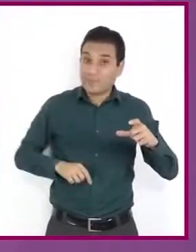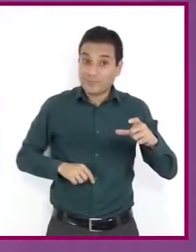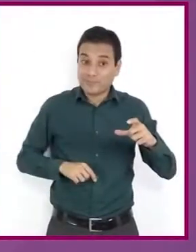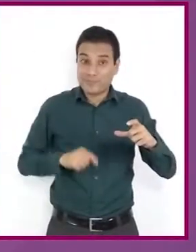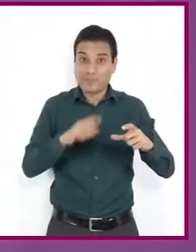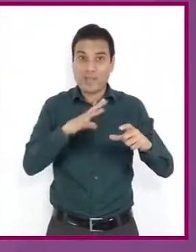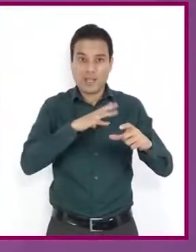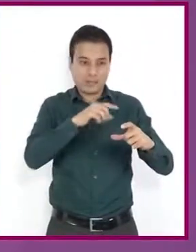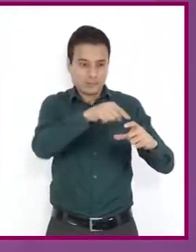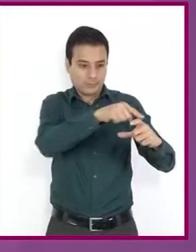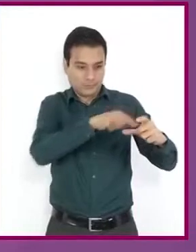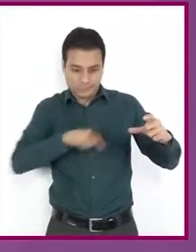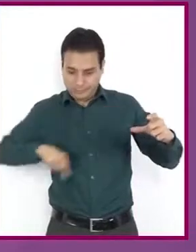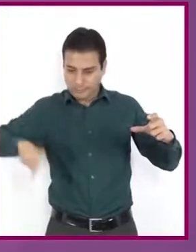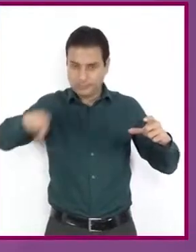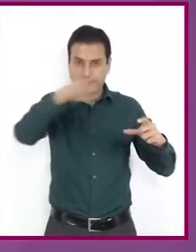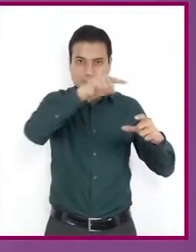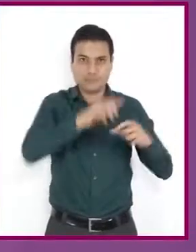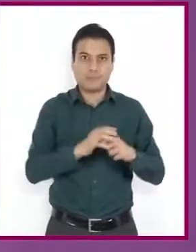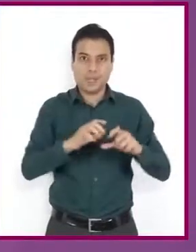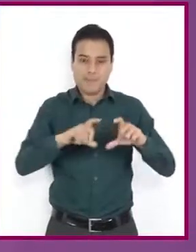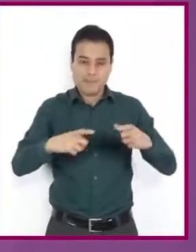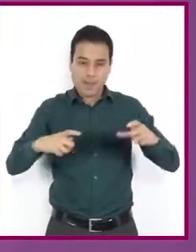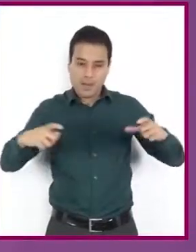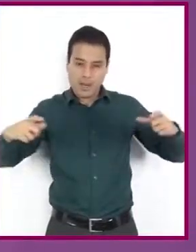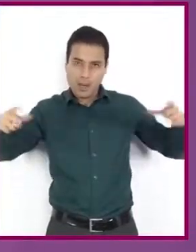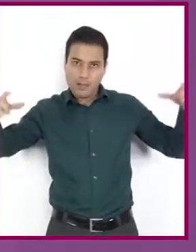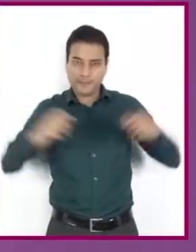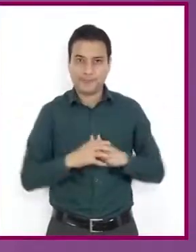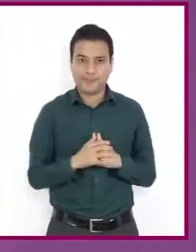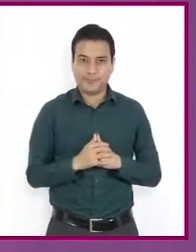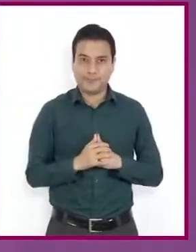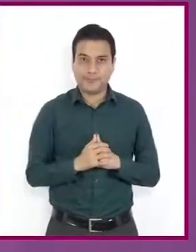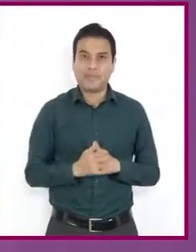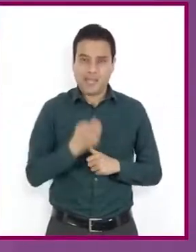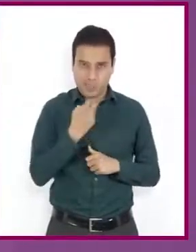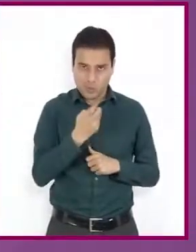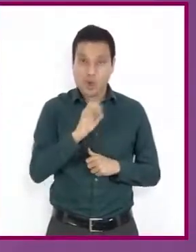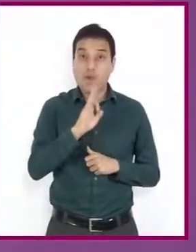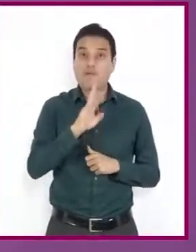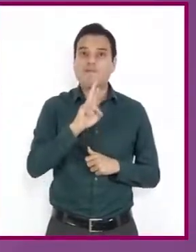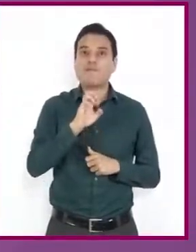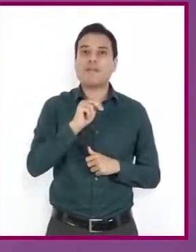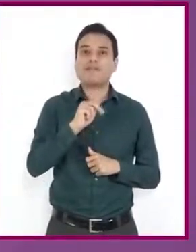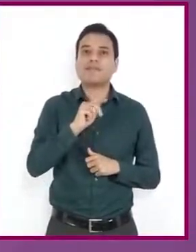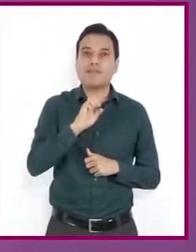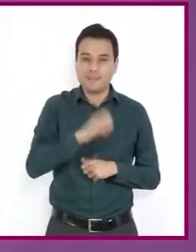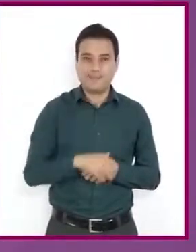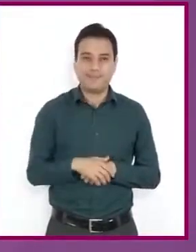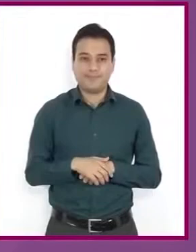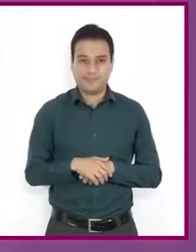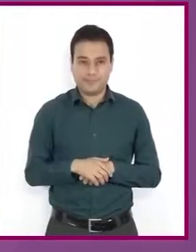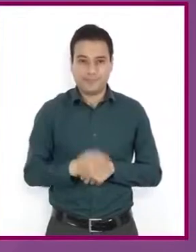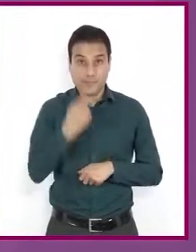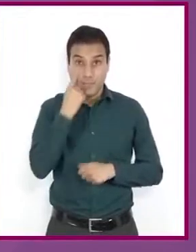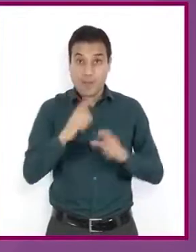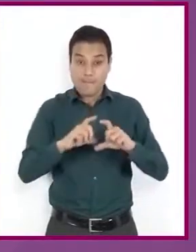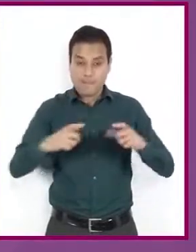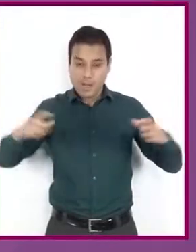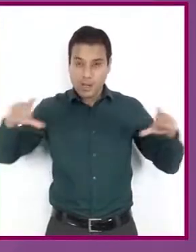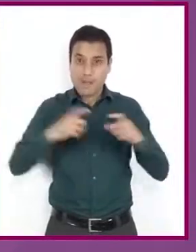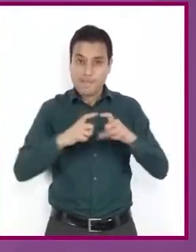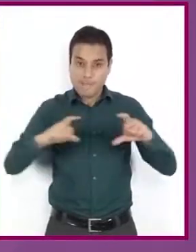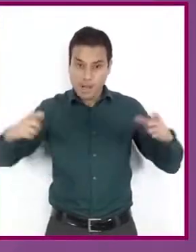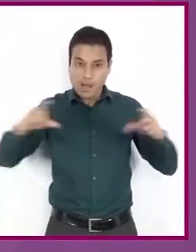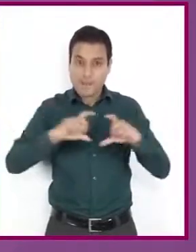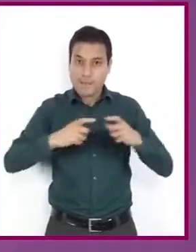los puntos que se encuentran en idéntico estado de vibración, ya sea una cresta o un valle, y que cuando la onda se propaga, los círculos